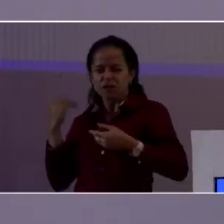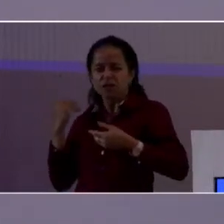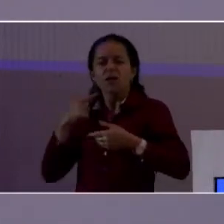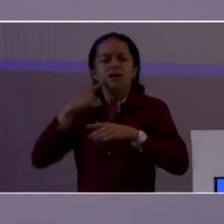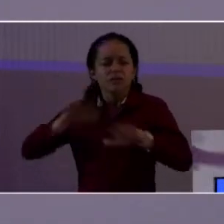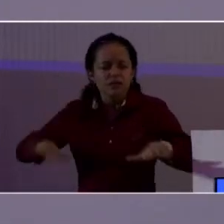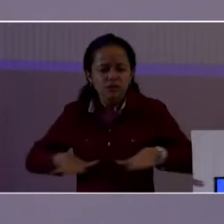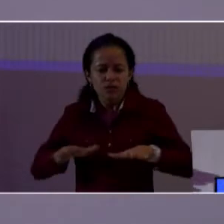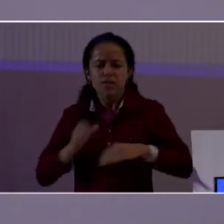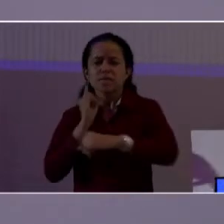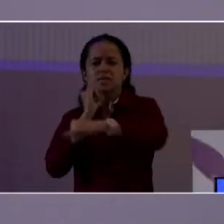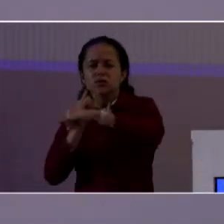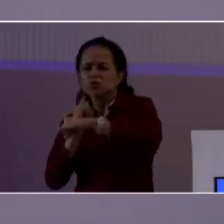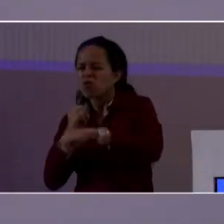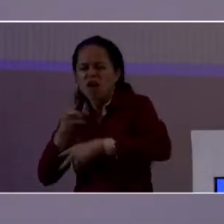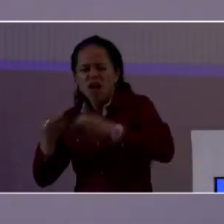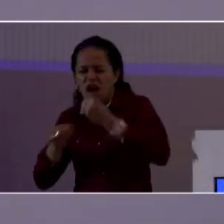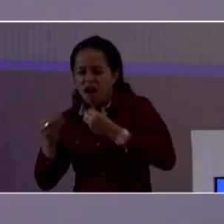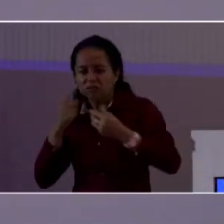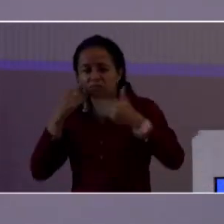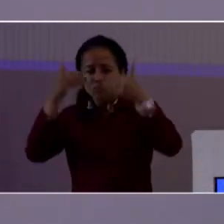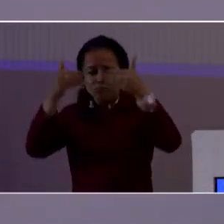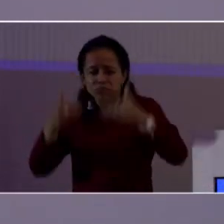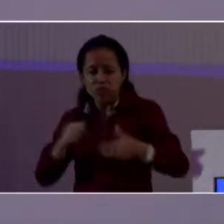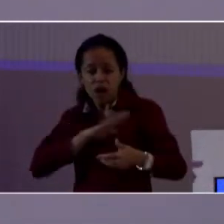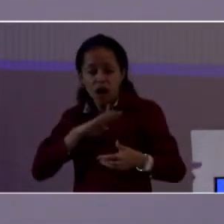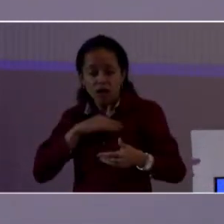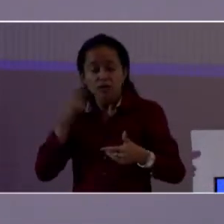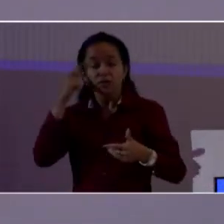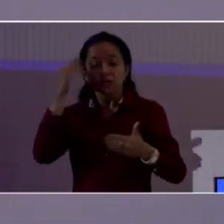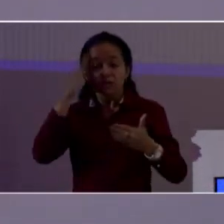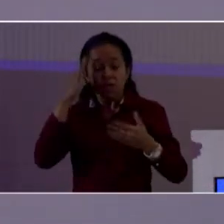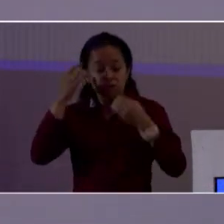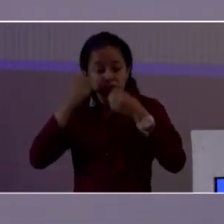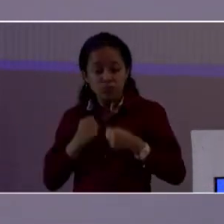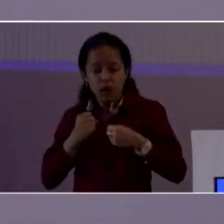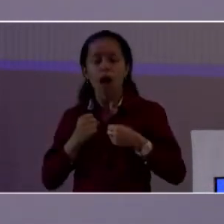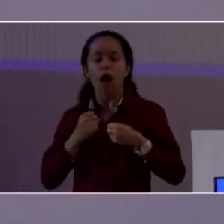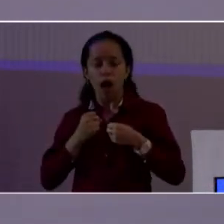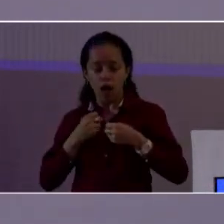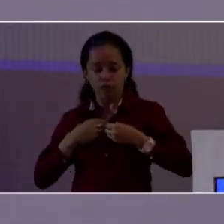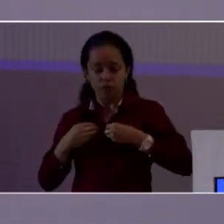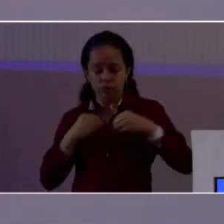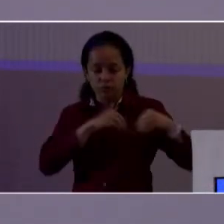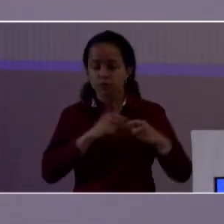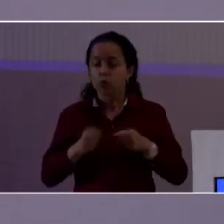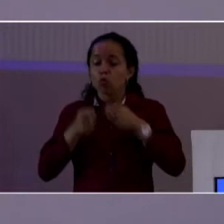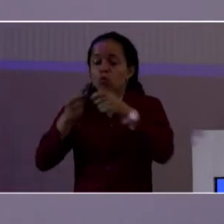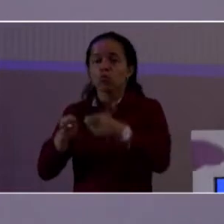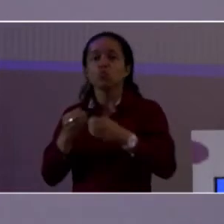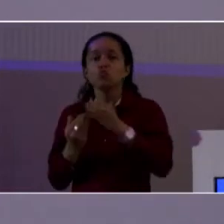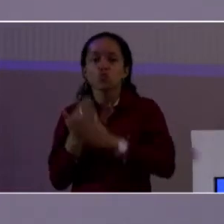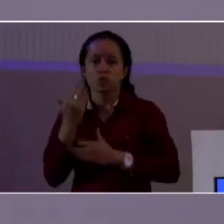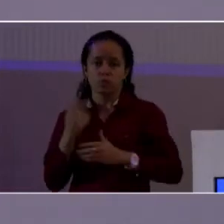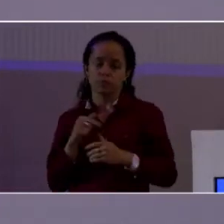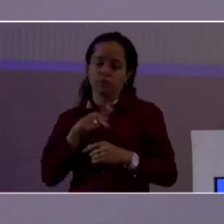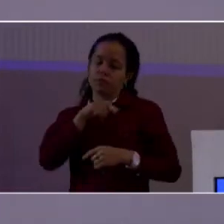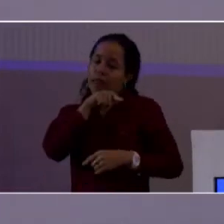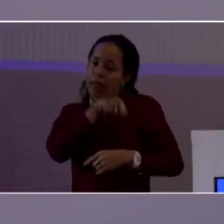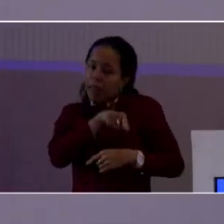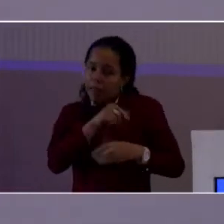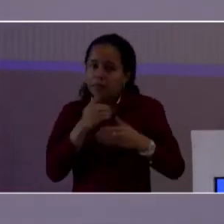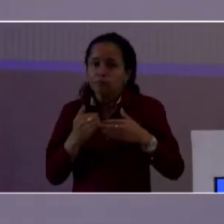la institucionalidad para la implementación de estos procesos. Muchas iniciativas en el marco del